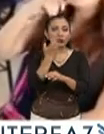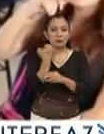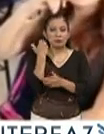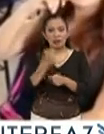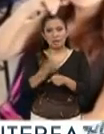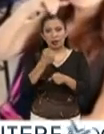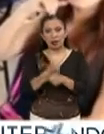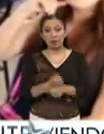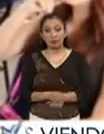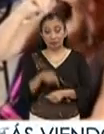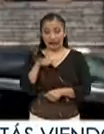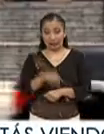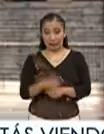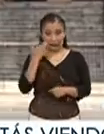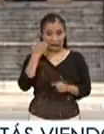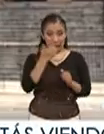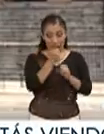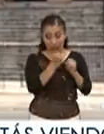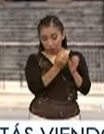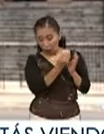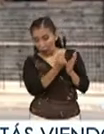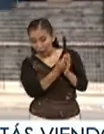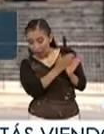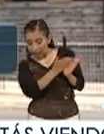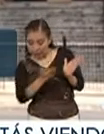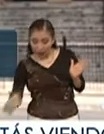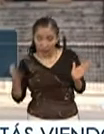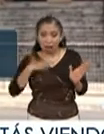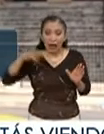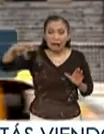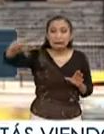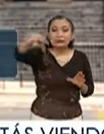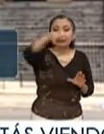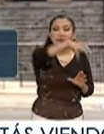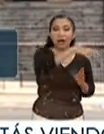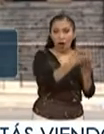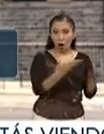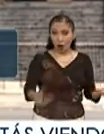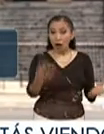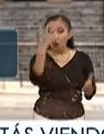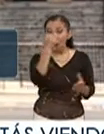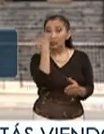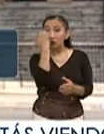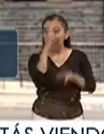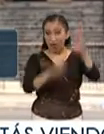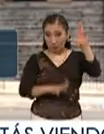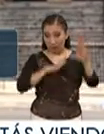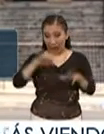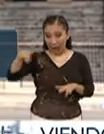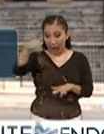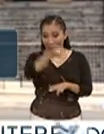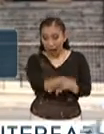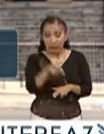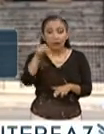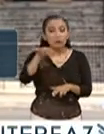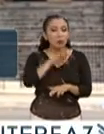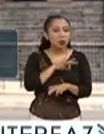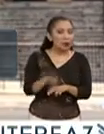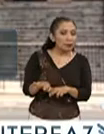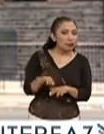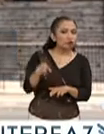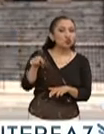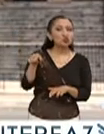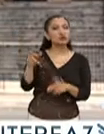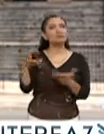básica. A partir de este ciclo escolar hemos ampliado la cobertura ahora en las 9 escuelas normales, de manera que podamos